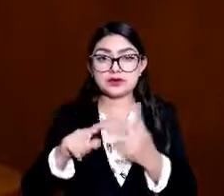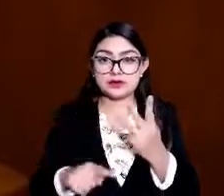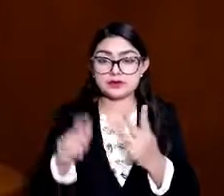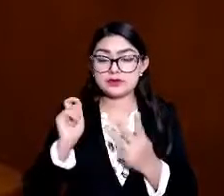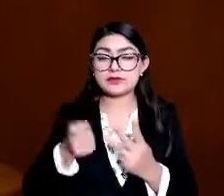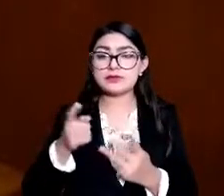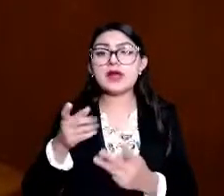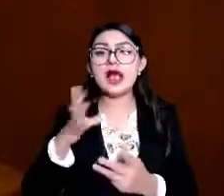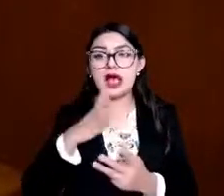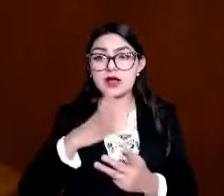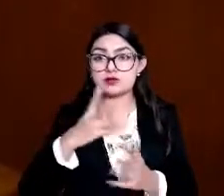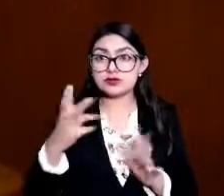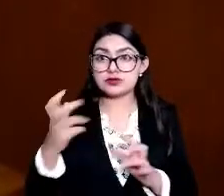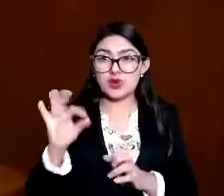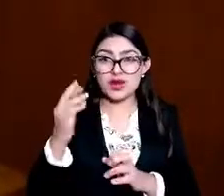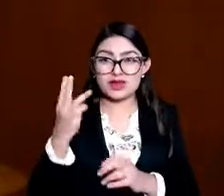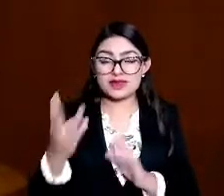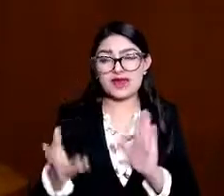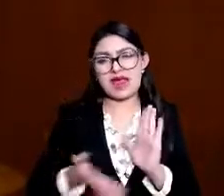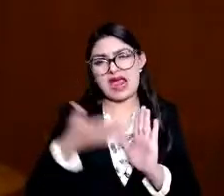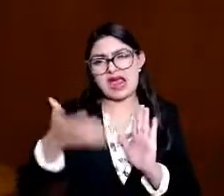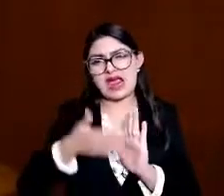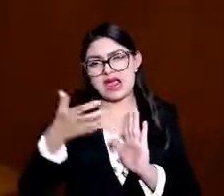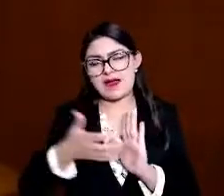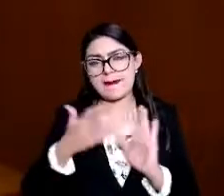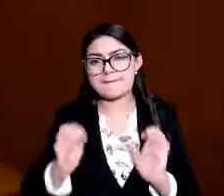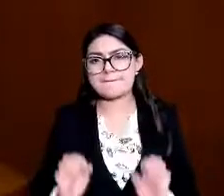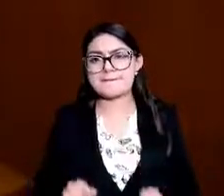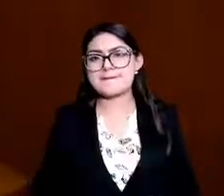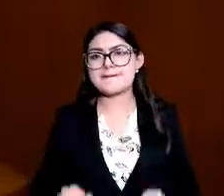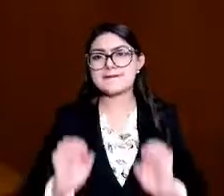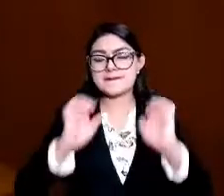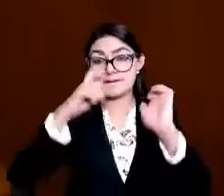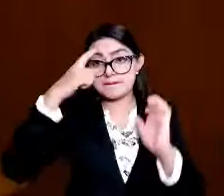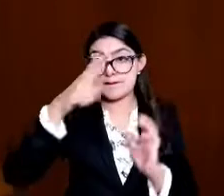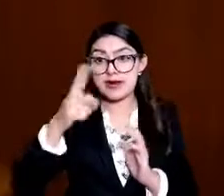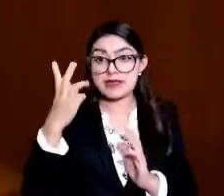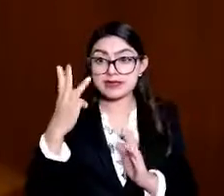con 803.290 viviendas para